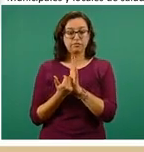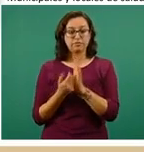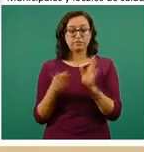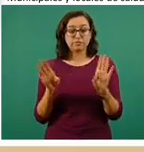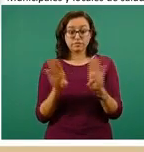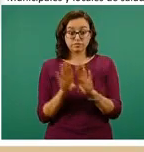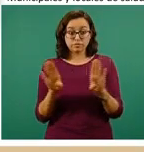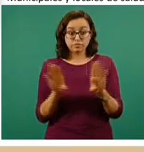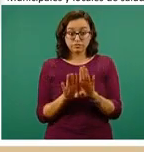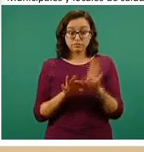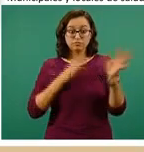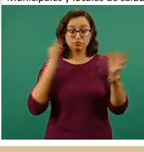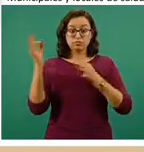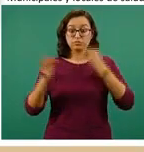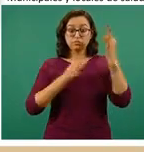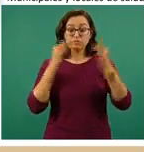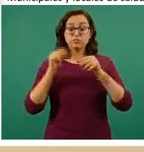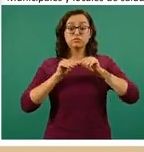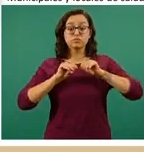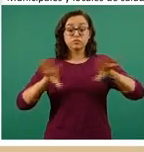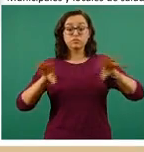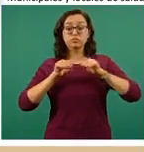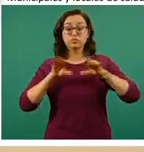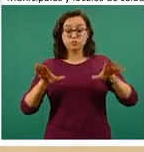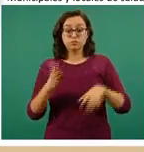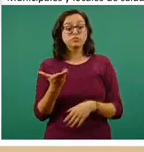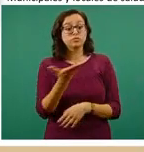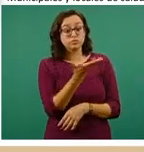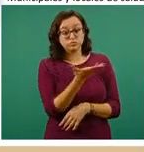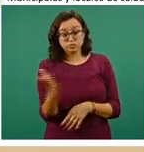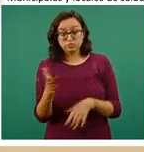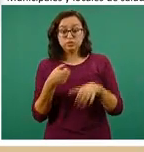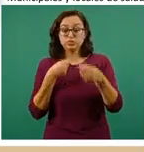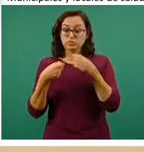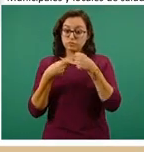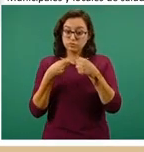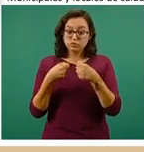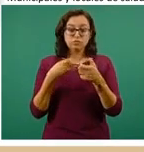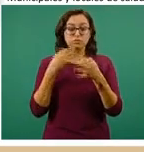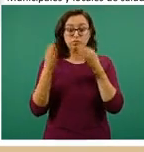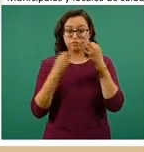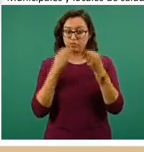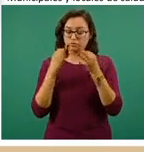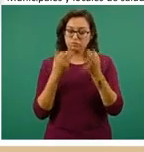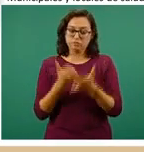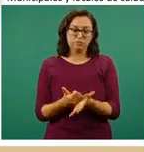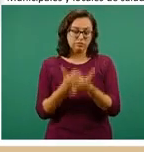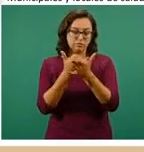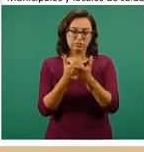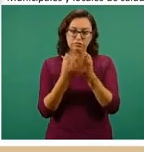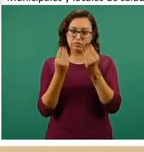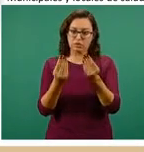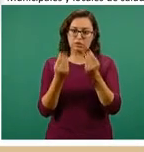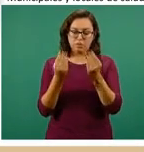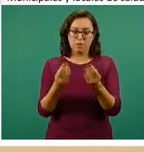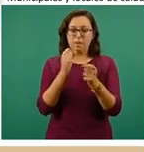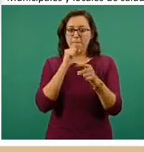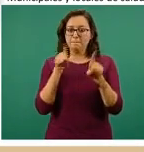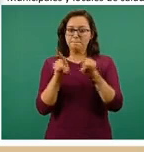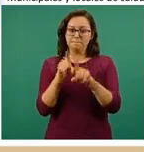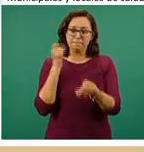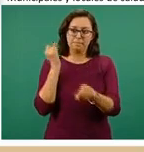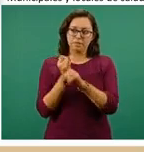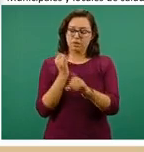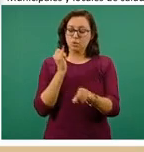serie de medios masivos de comunicación, donde ustedes, los medios de comunicación, han jugado un papel muy importante, no se diga las redes